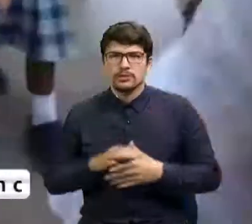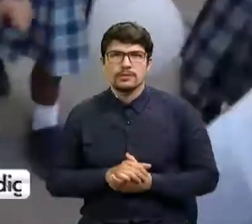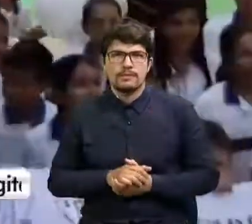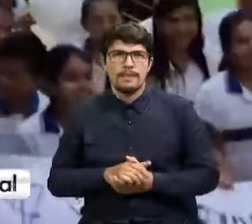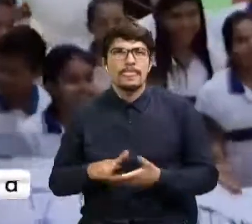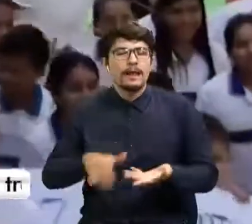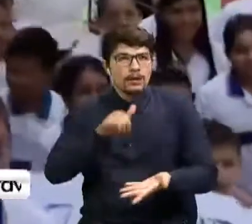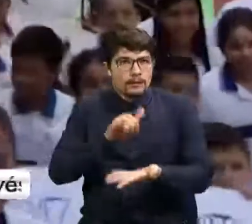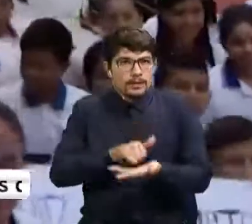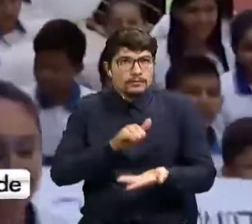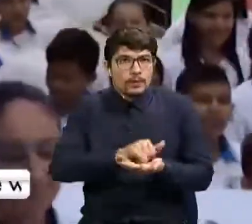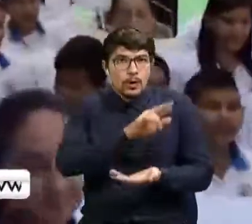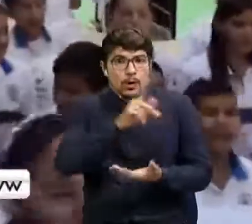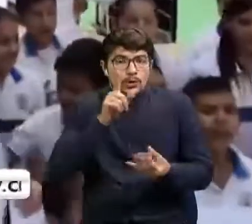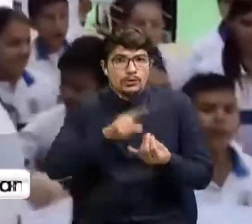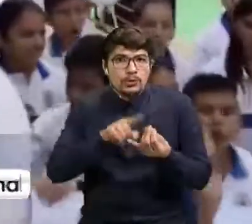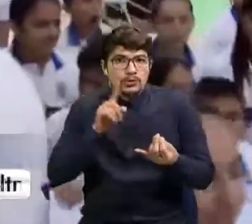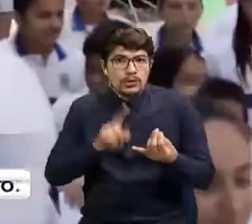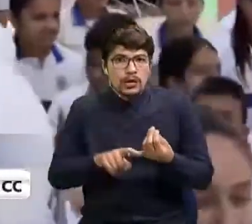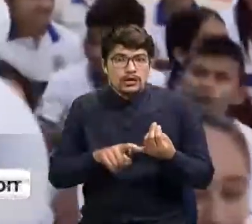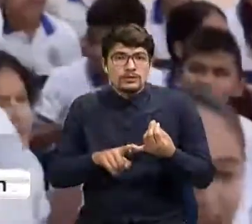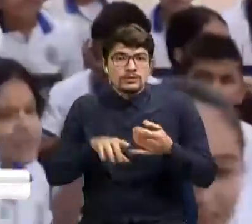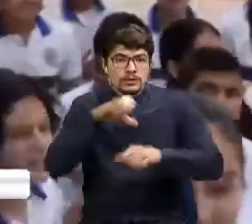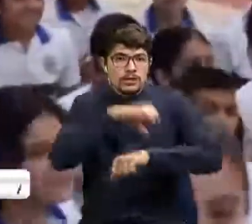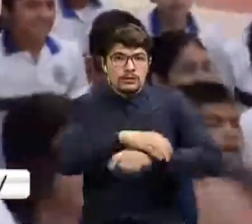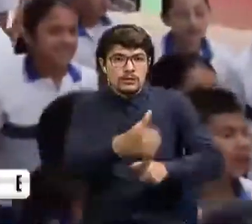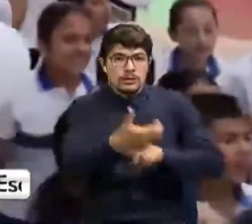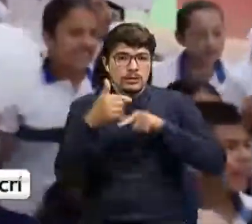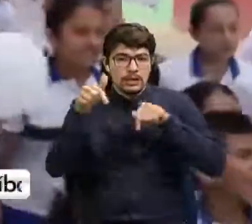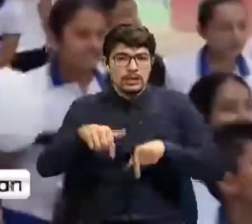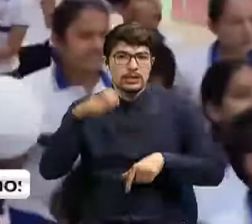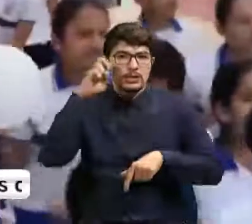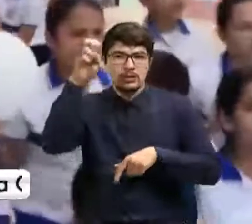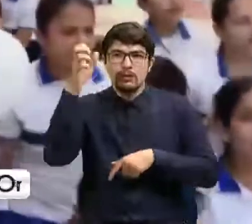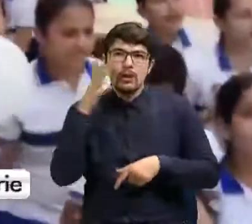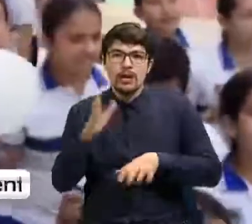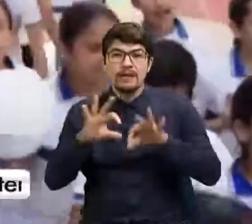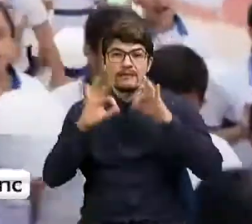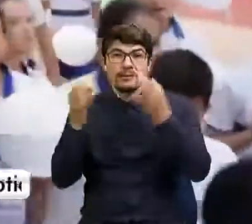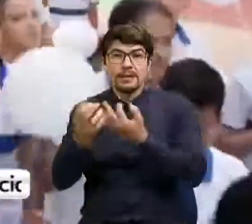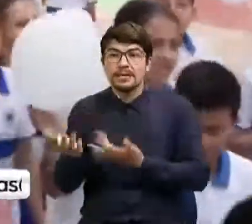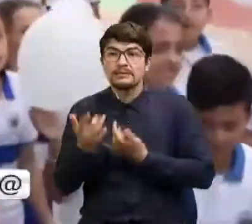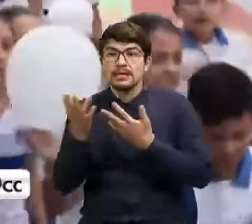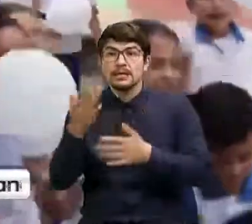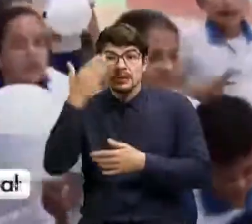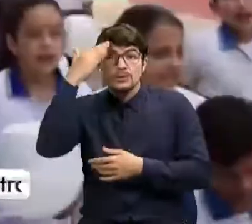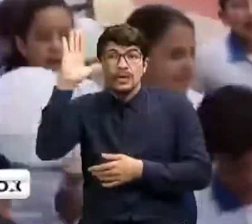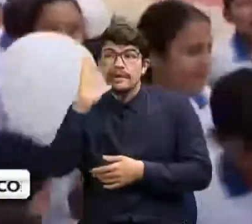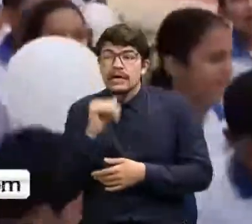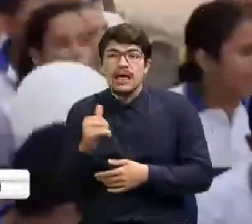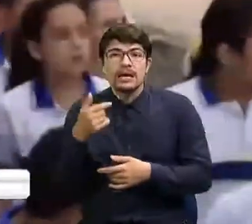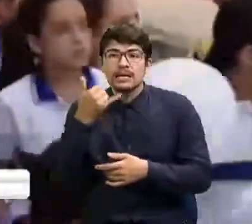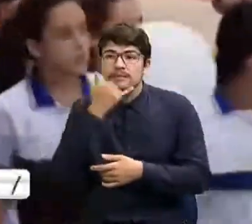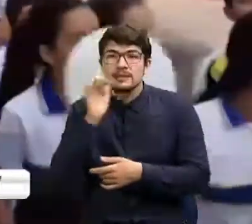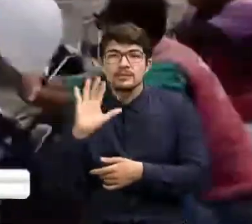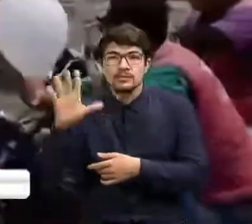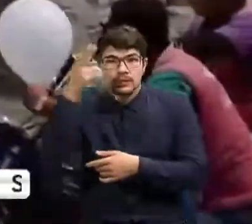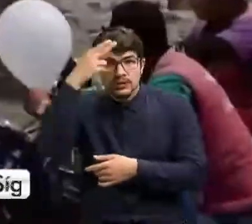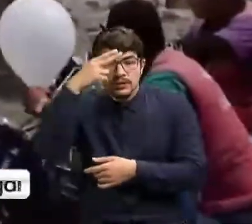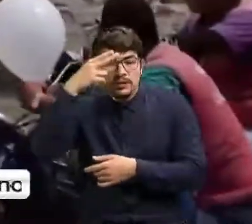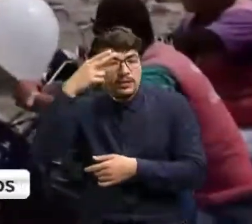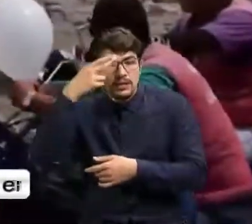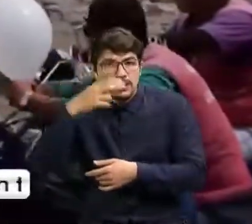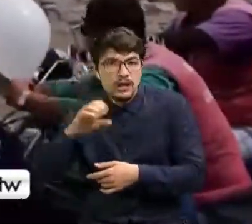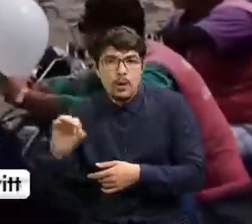igual que en los otros casos de secuestro que se registran en el norte de Santander, los familiares siguen en la angustia de no saber absolutamente nada de sus seres queridos.